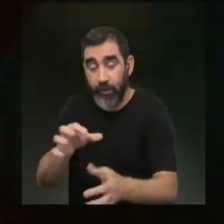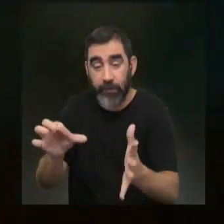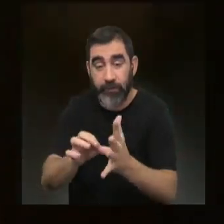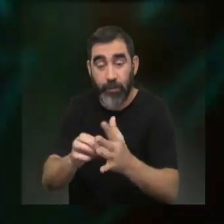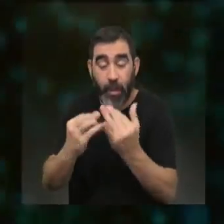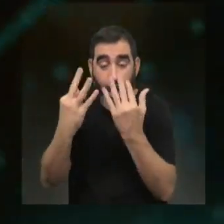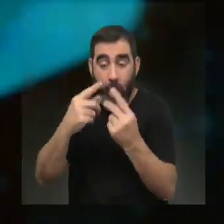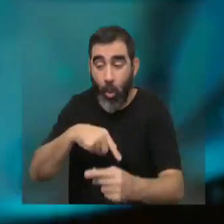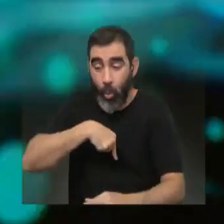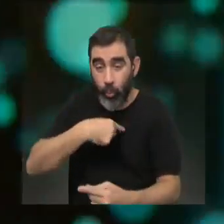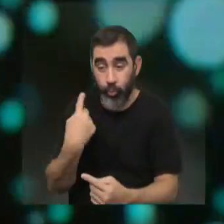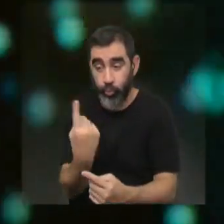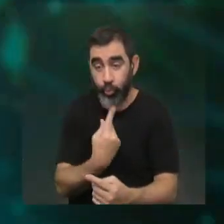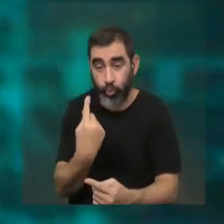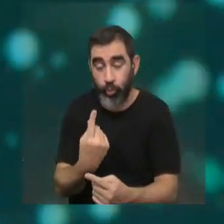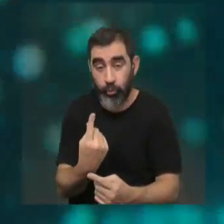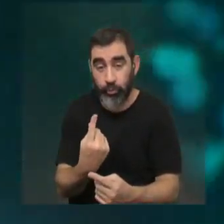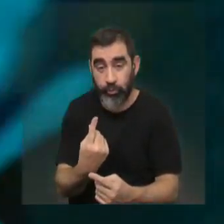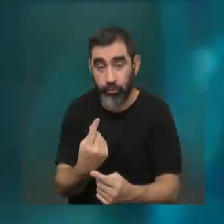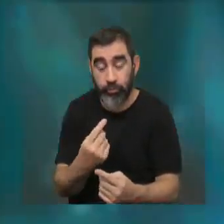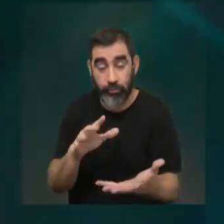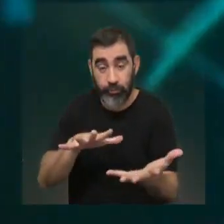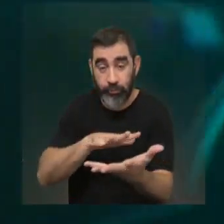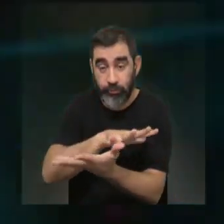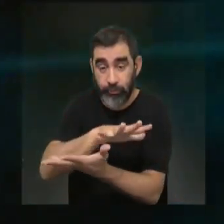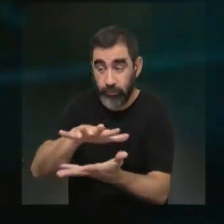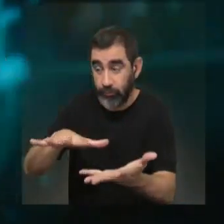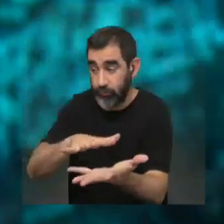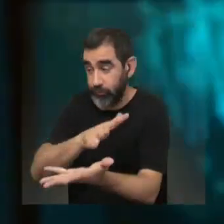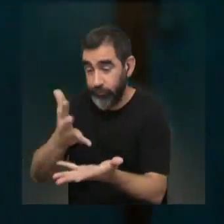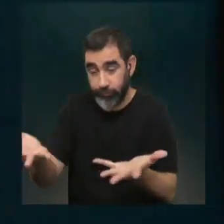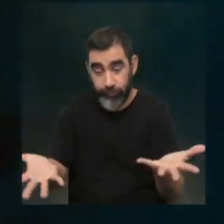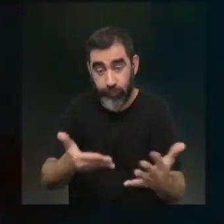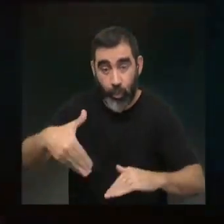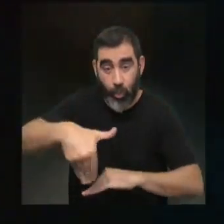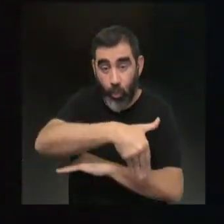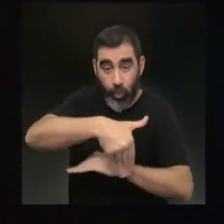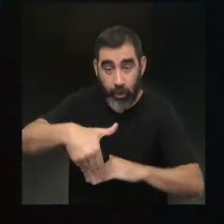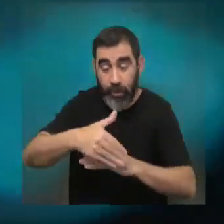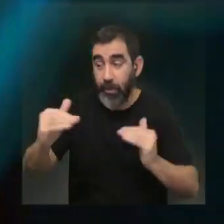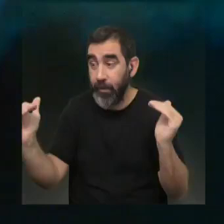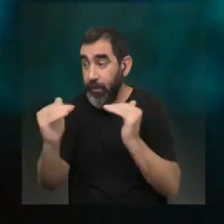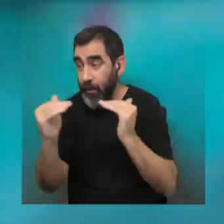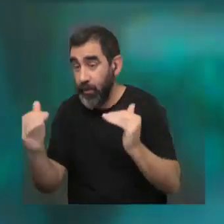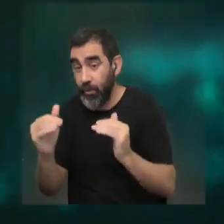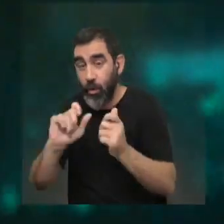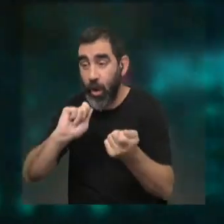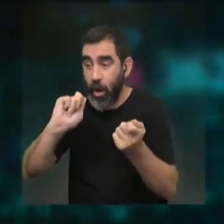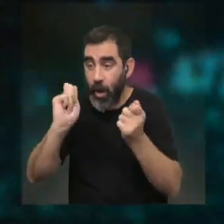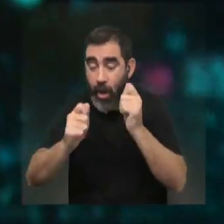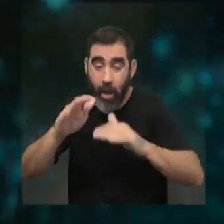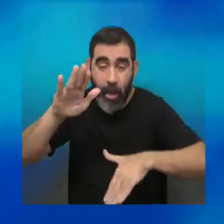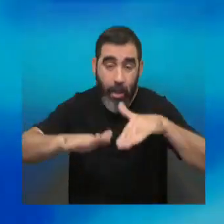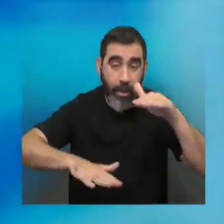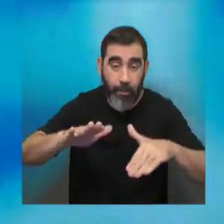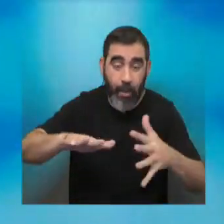autónomo es un sistema que se va a enfrentar con una realidad de una calle en un tránsito que puede variar mucho según